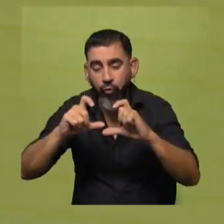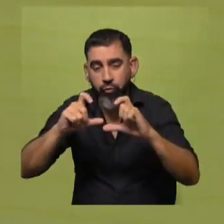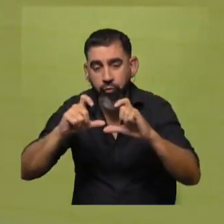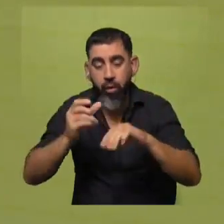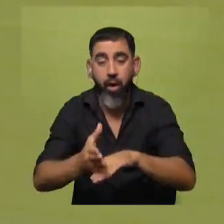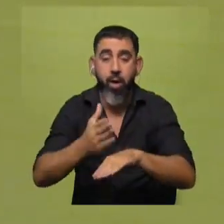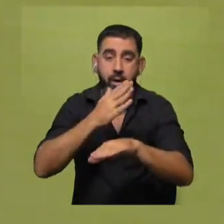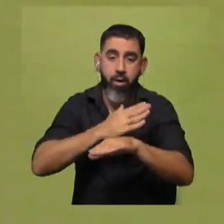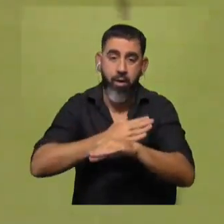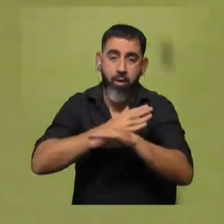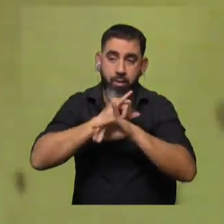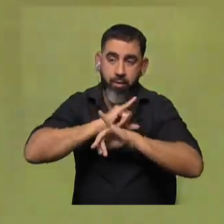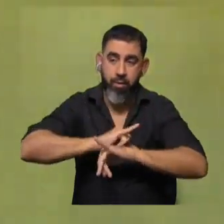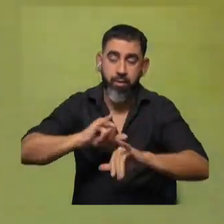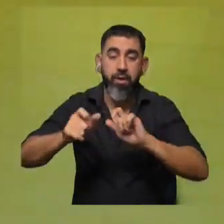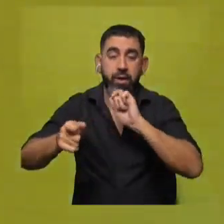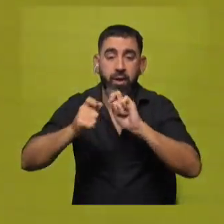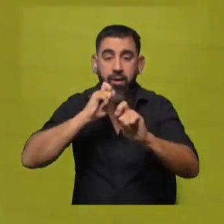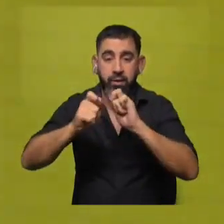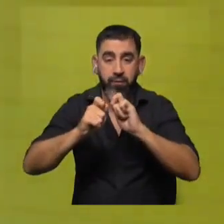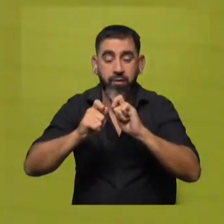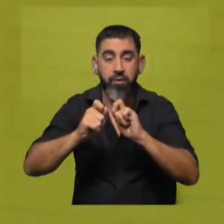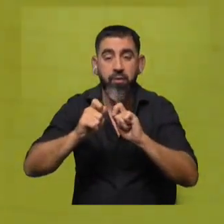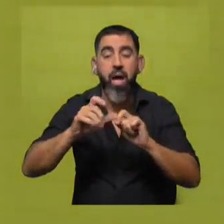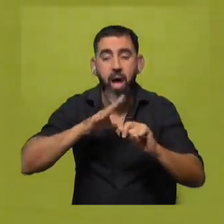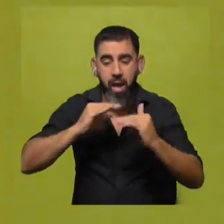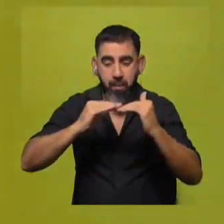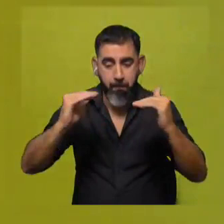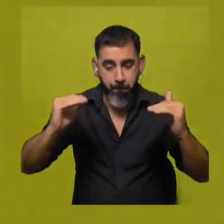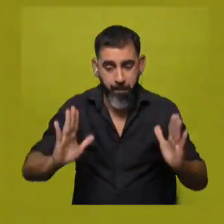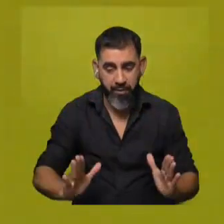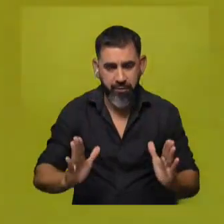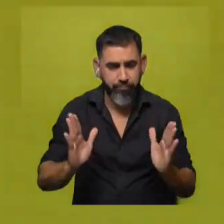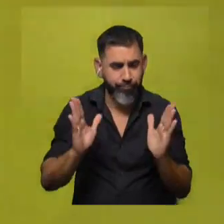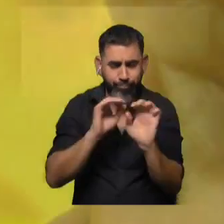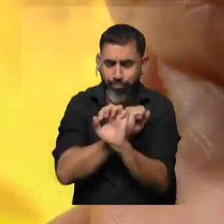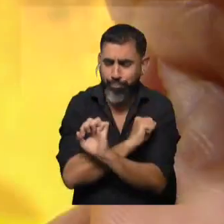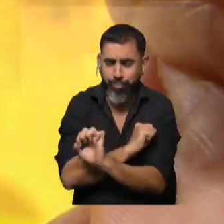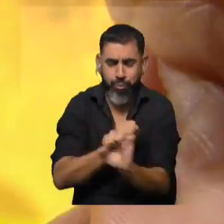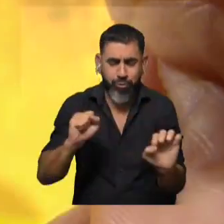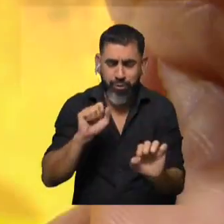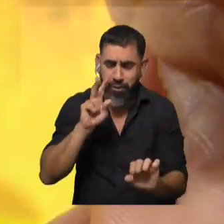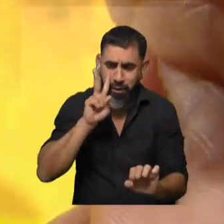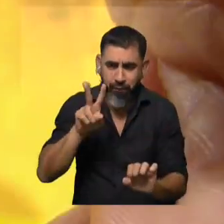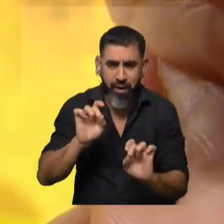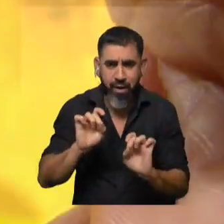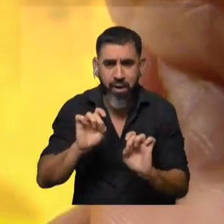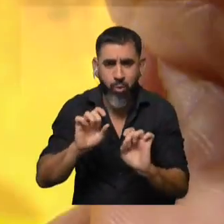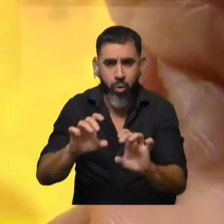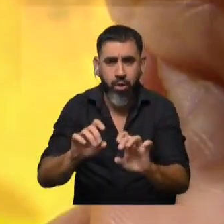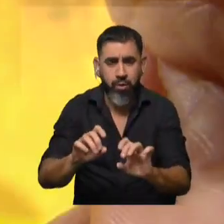de que empezara esta entrevista, porque si bien lo tenemos arriba de la mesa, es imposible captarlo de manera natural.